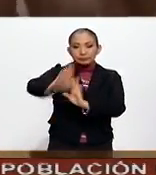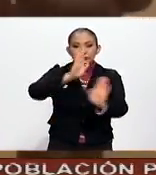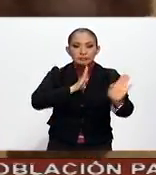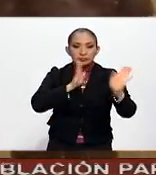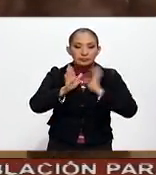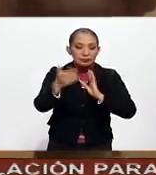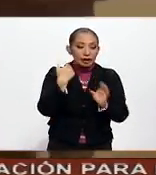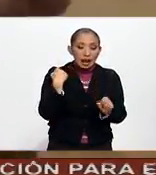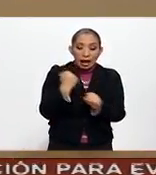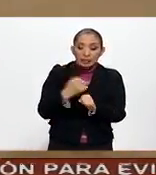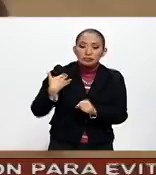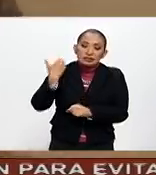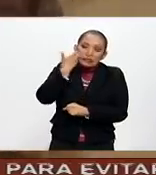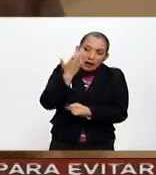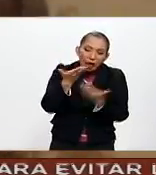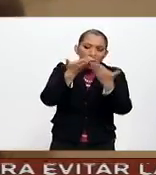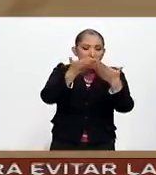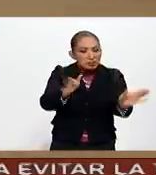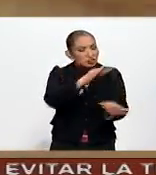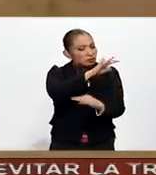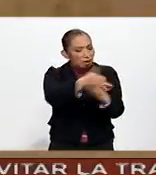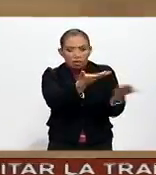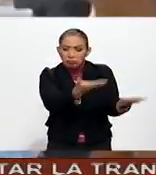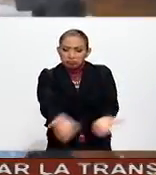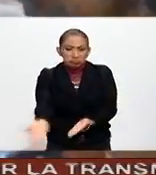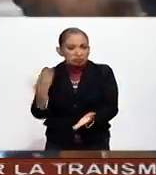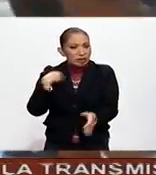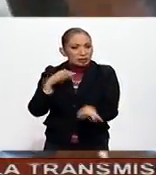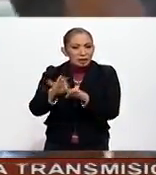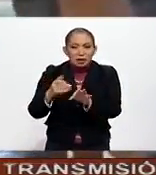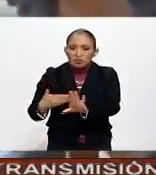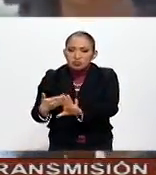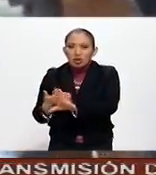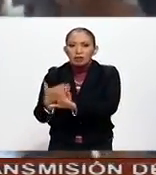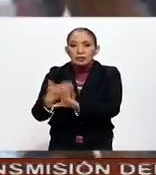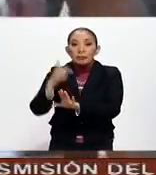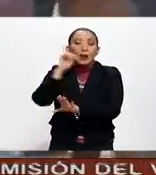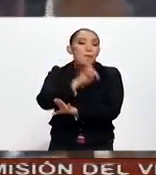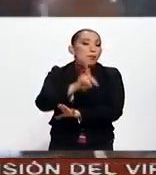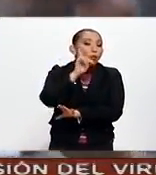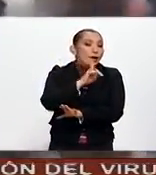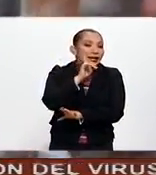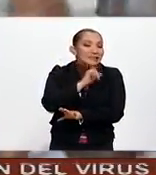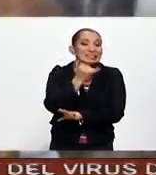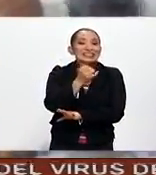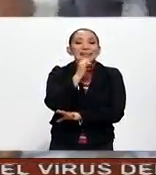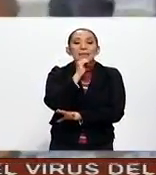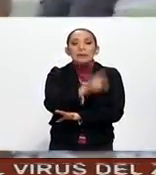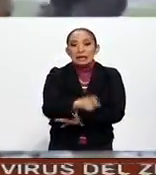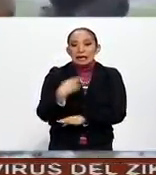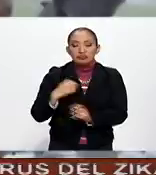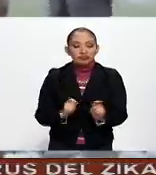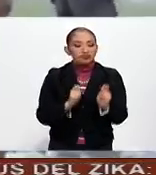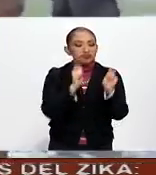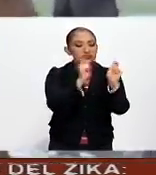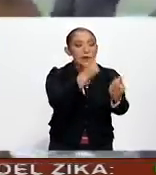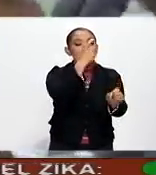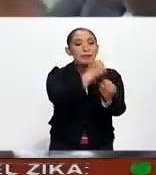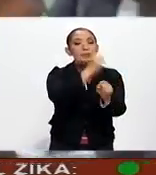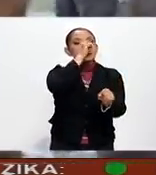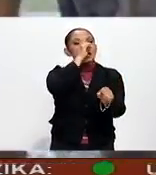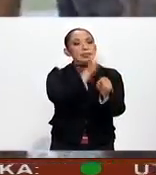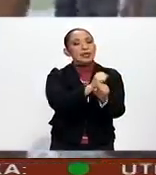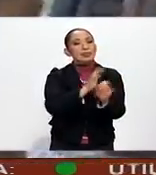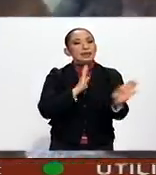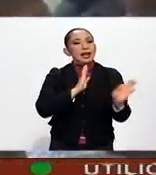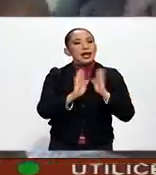que en el último año busca la apertura de todas las funciones de combate para las mujeres. y también el nombramiento del primer secretario